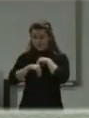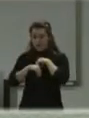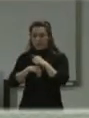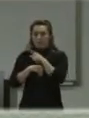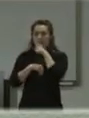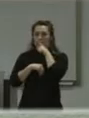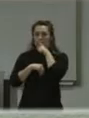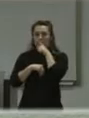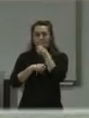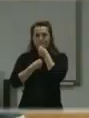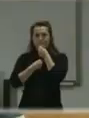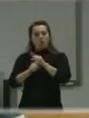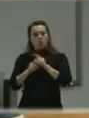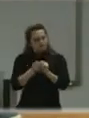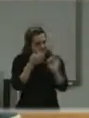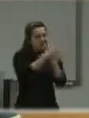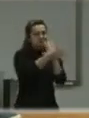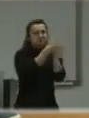demás